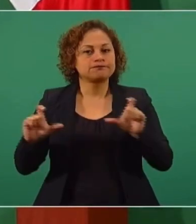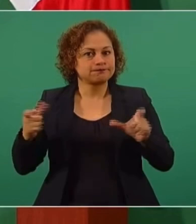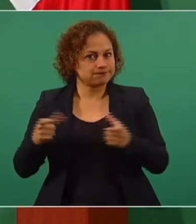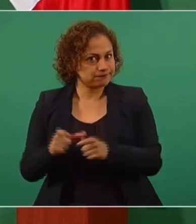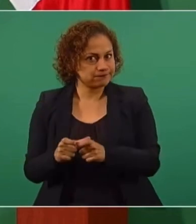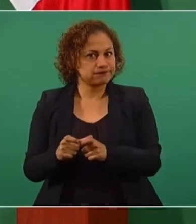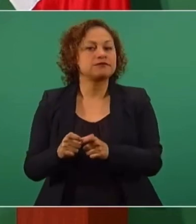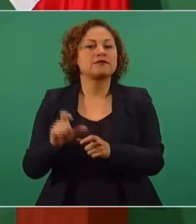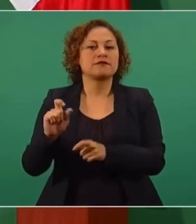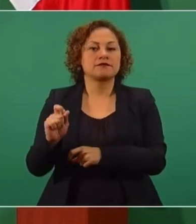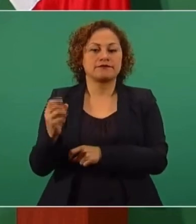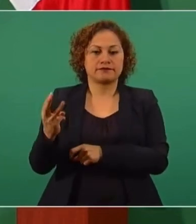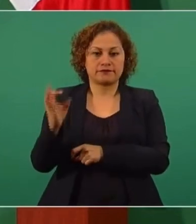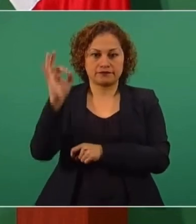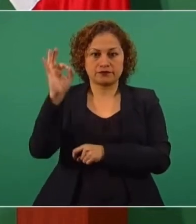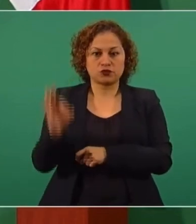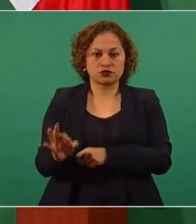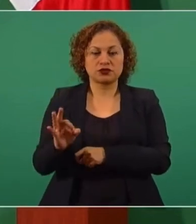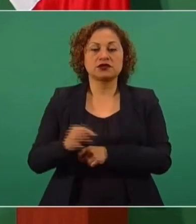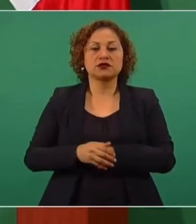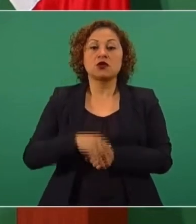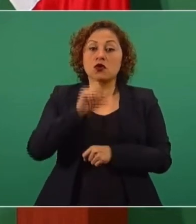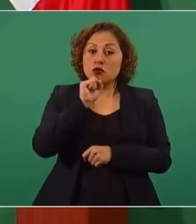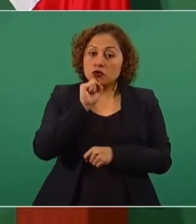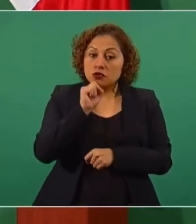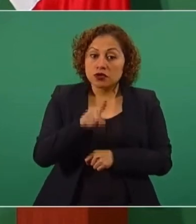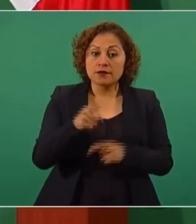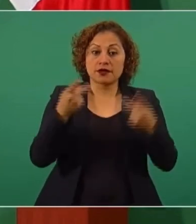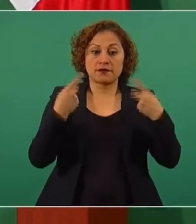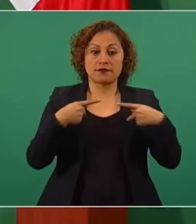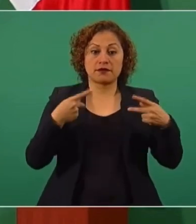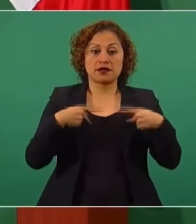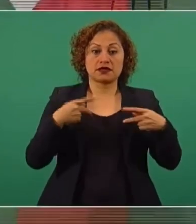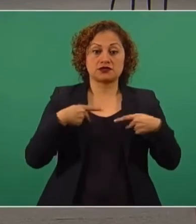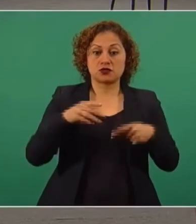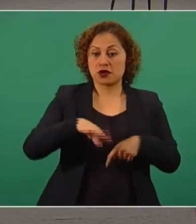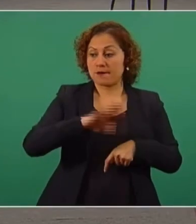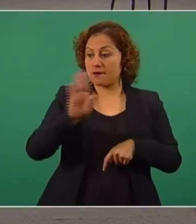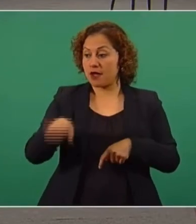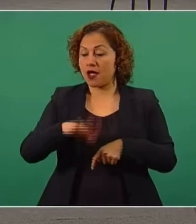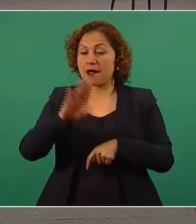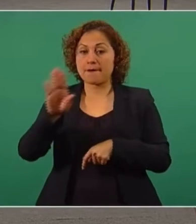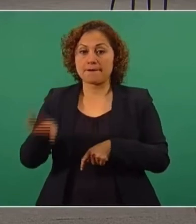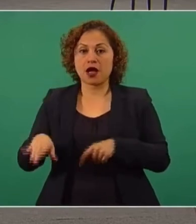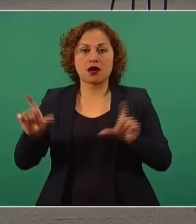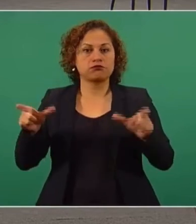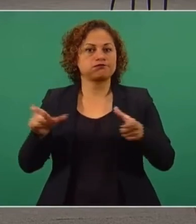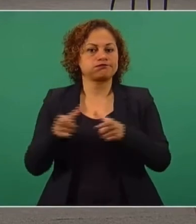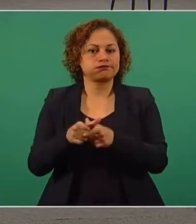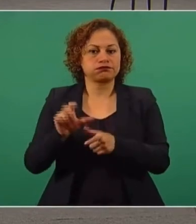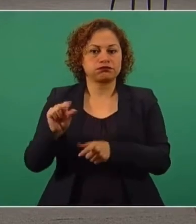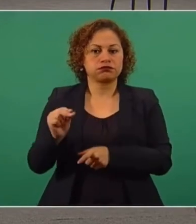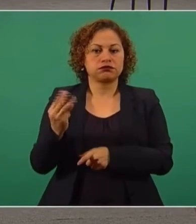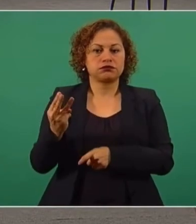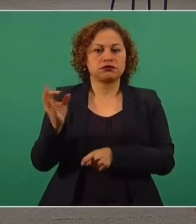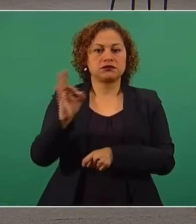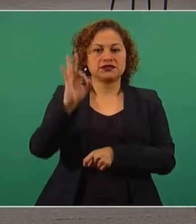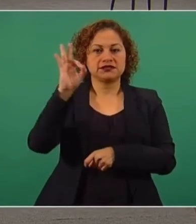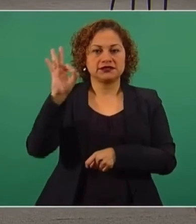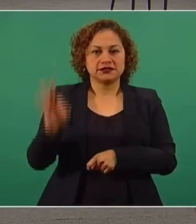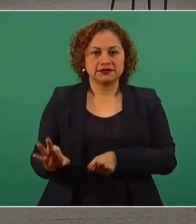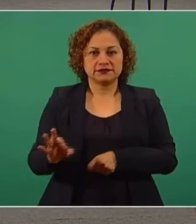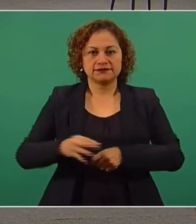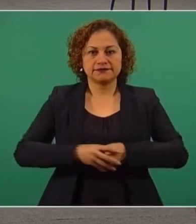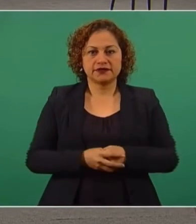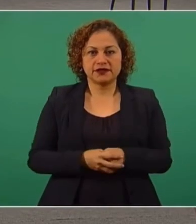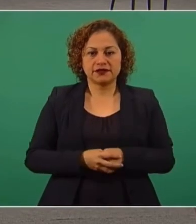reducción de defunciones, que es igualmente de 83%. Por otro lado,